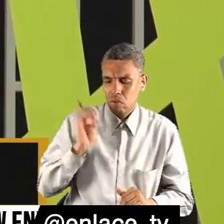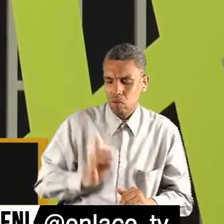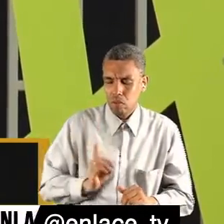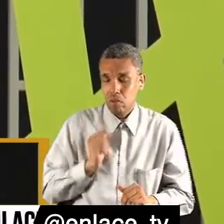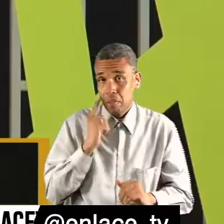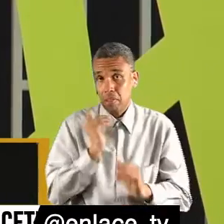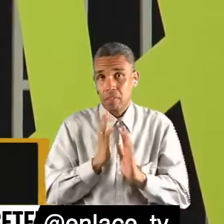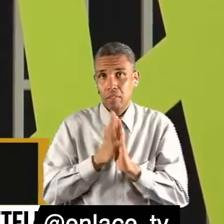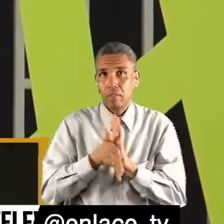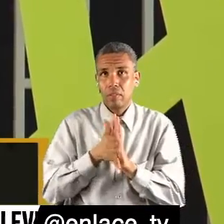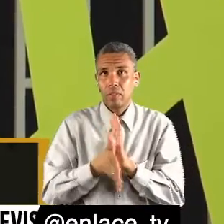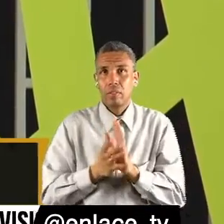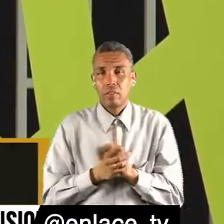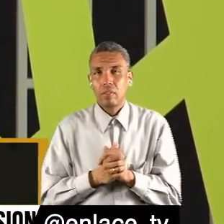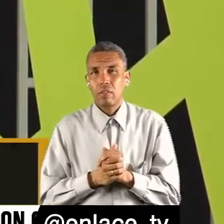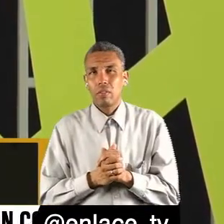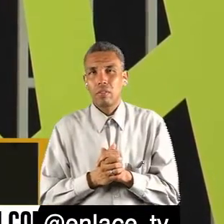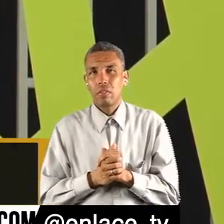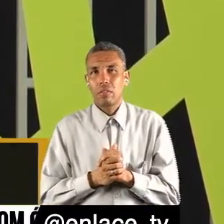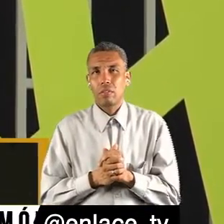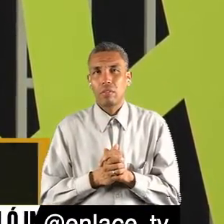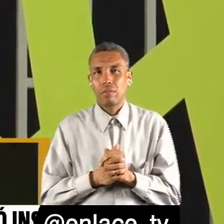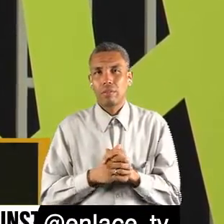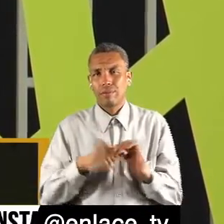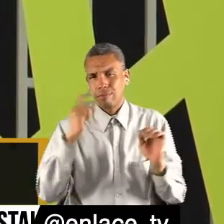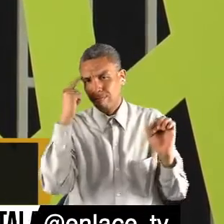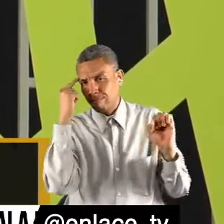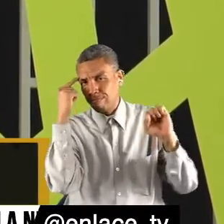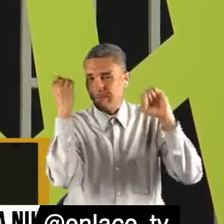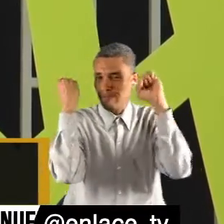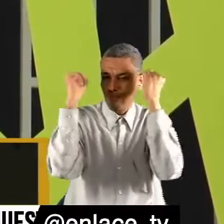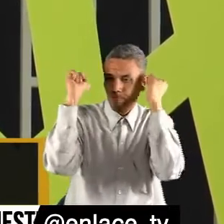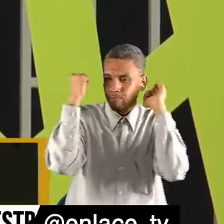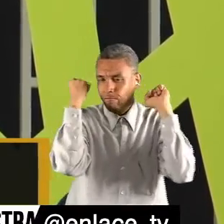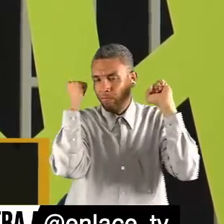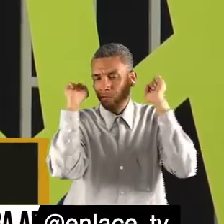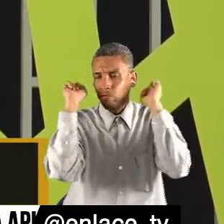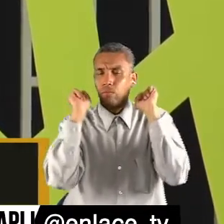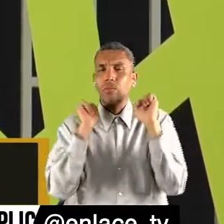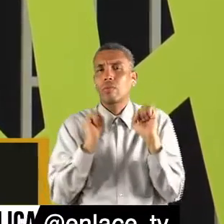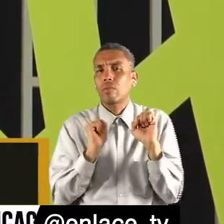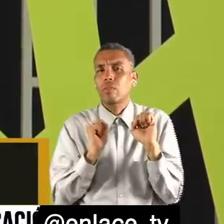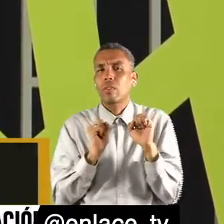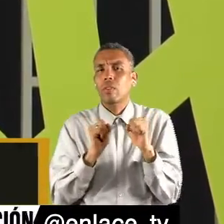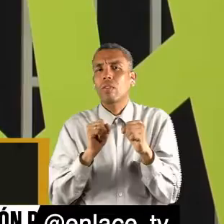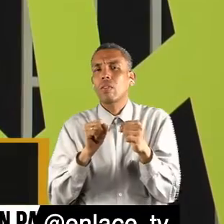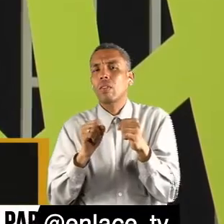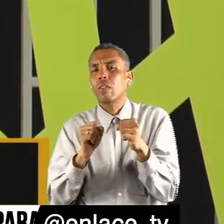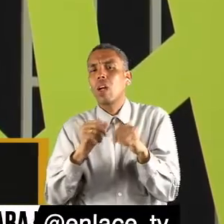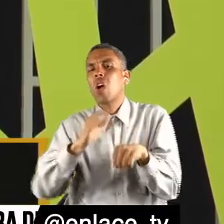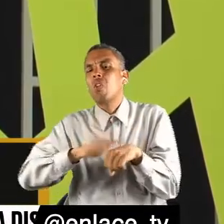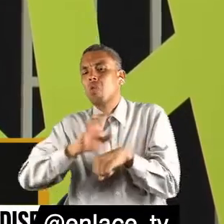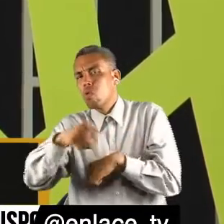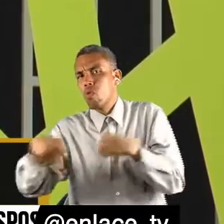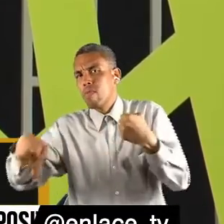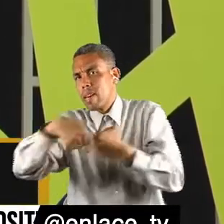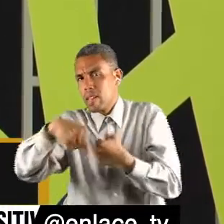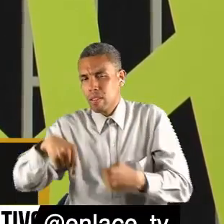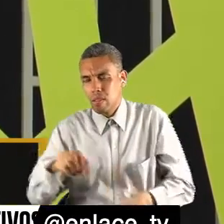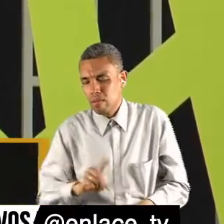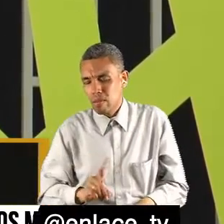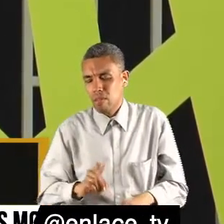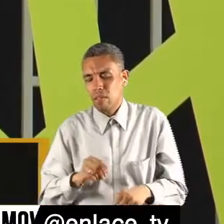factores extrafutbolísticos que me preocupaban y que yo tenía una decisión tomada.